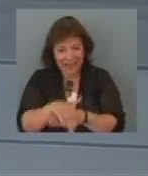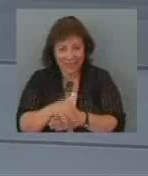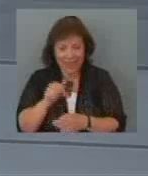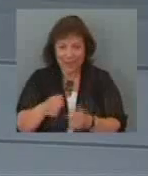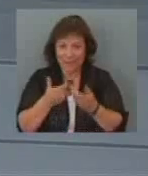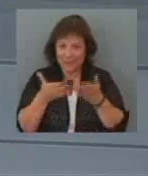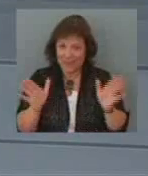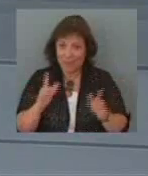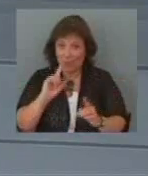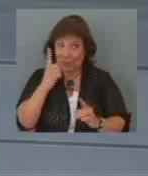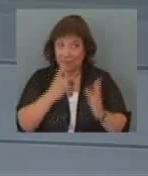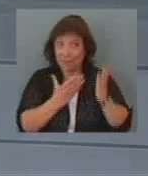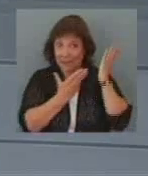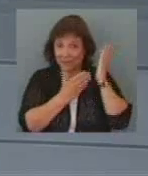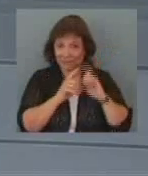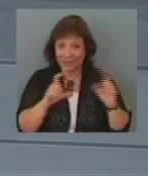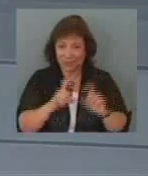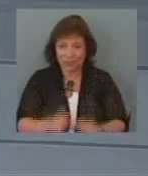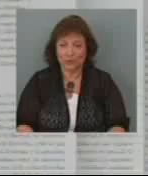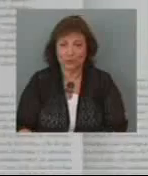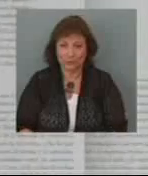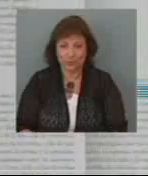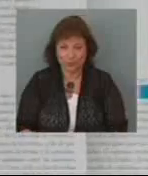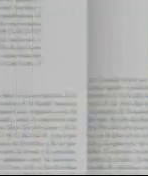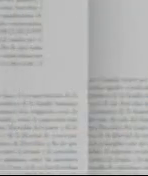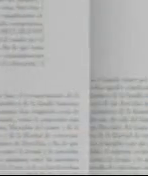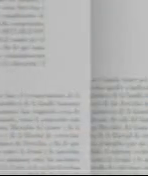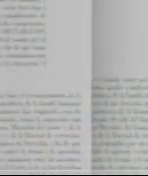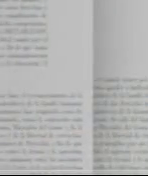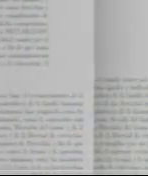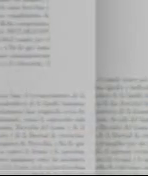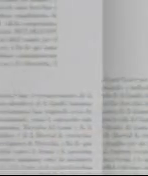a los principales títulos de la jornada.